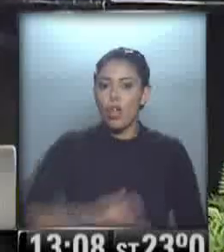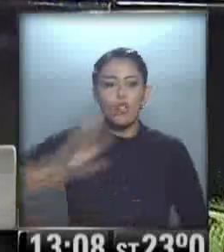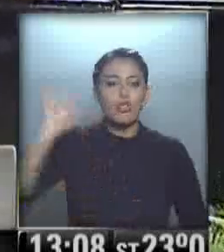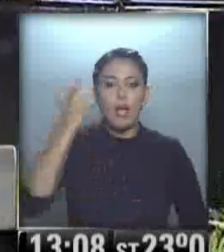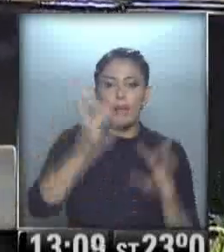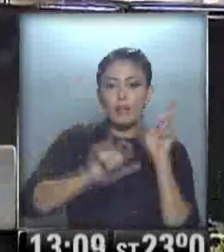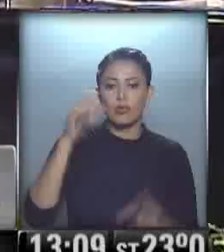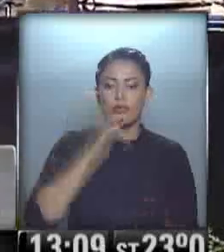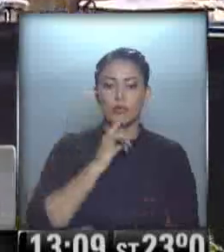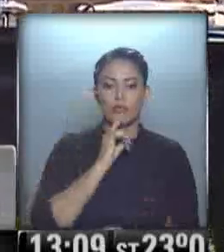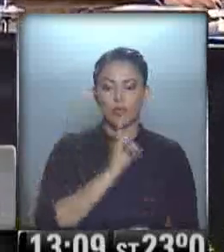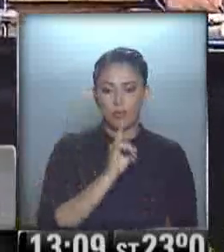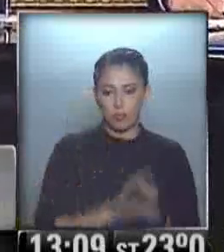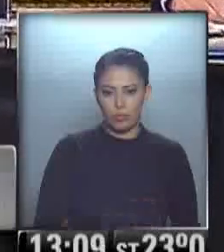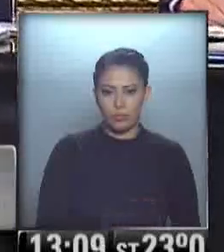todos.